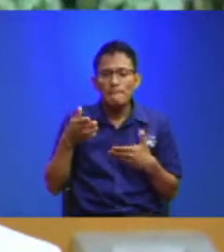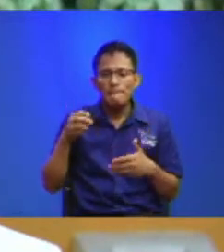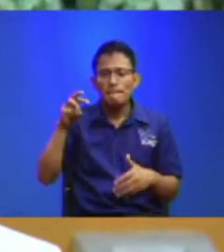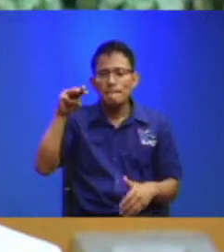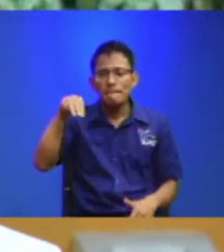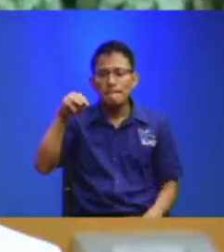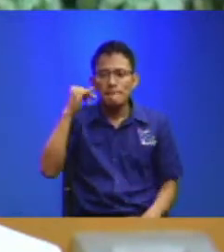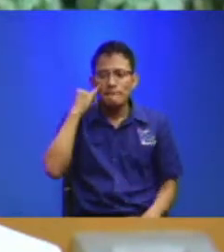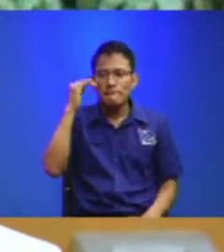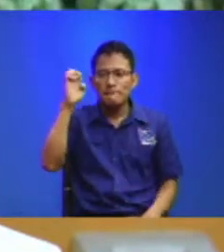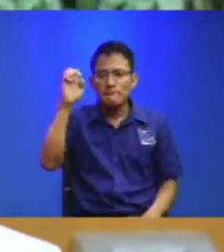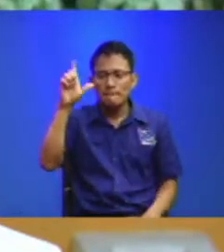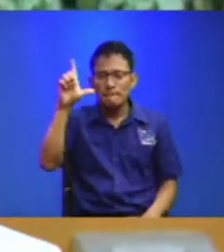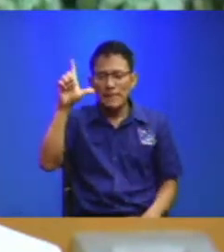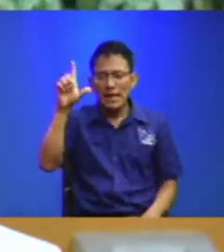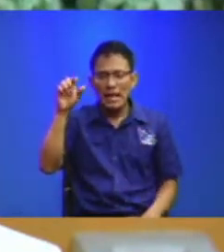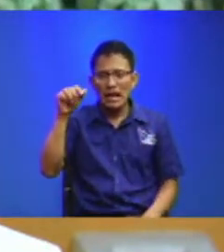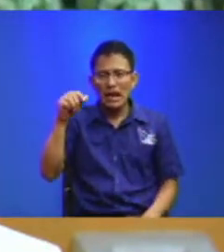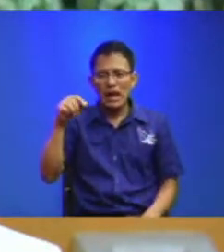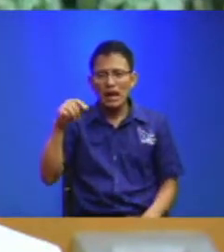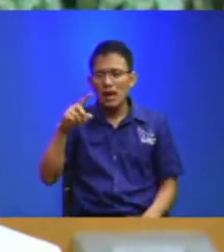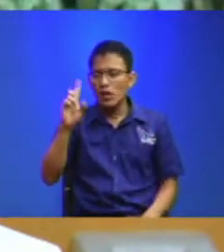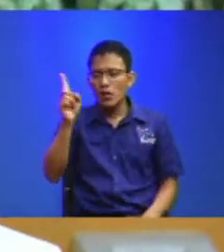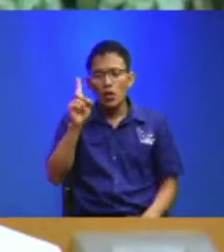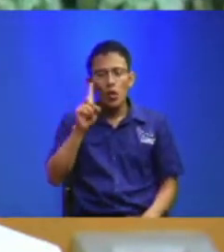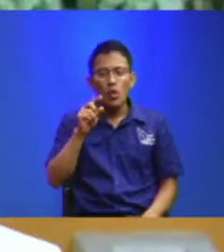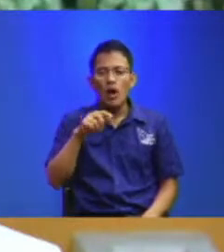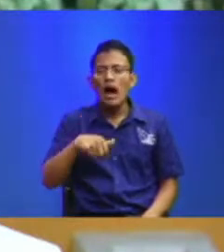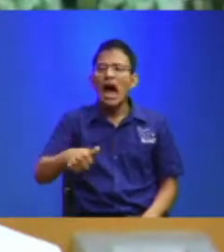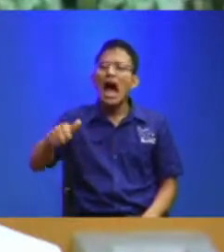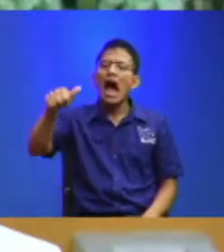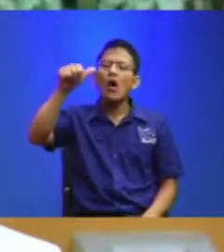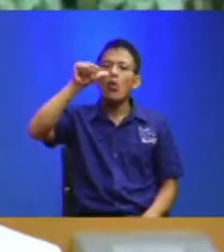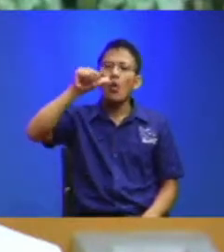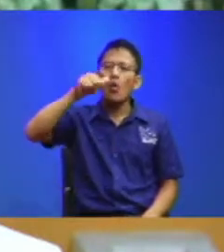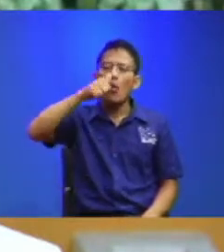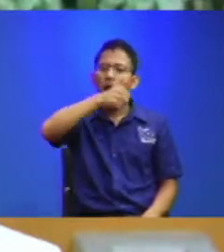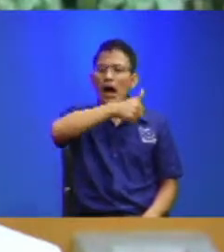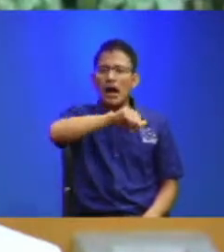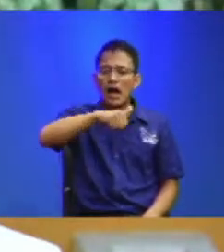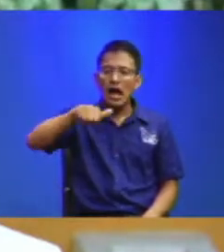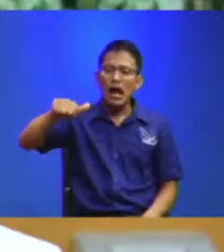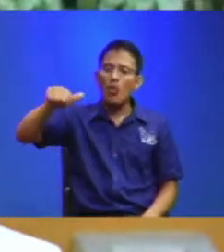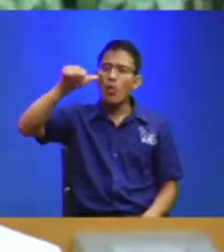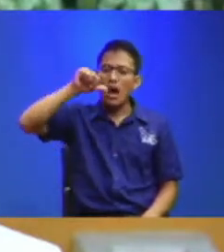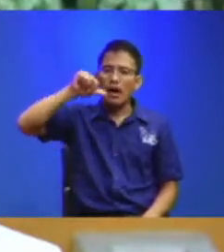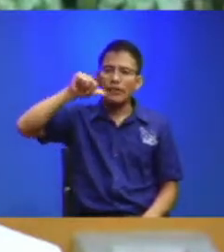más, si quieren leemos algunos versículos que ubican al Salmo 69.